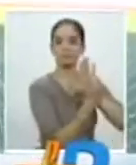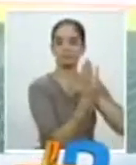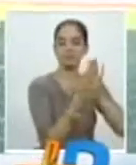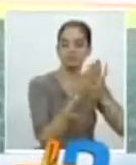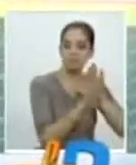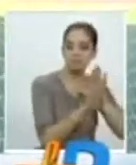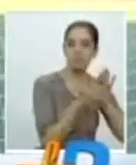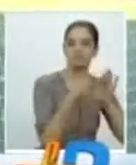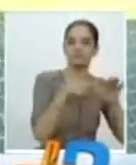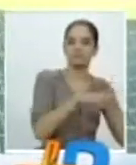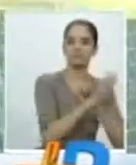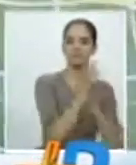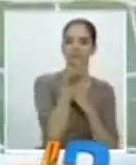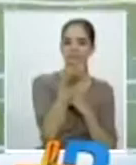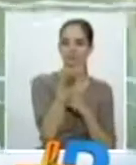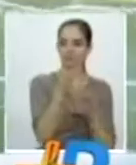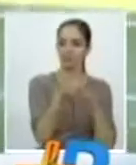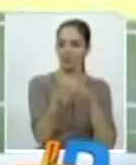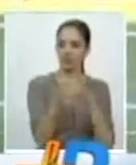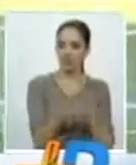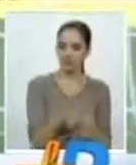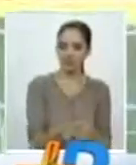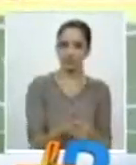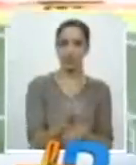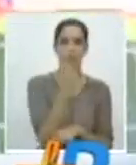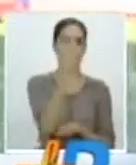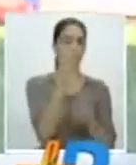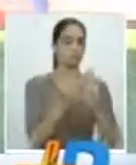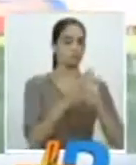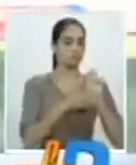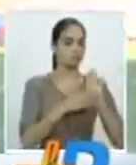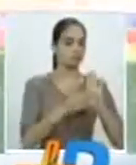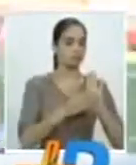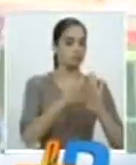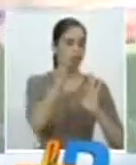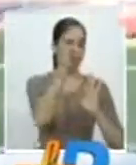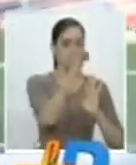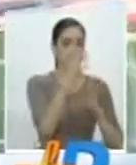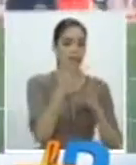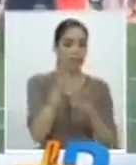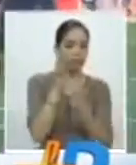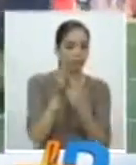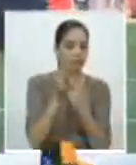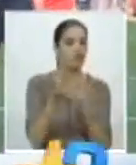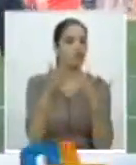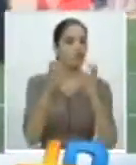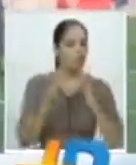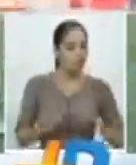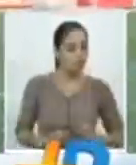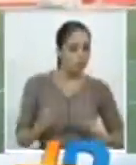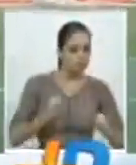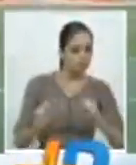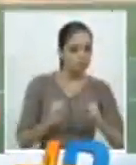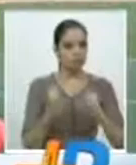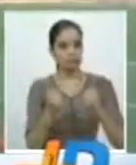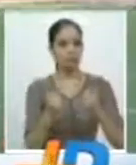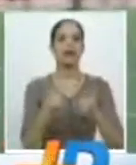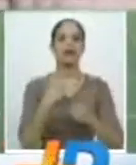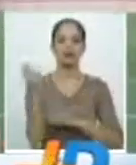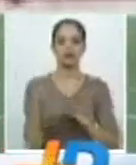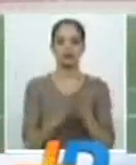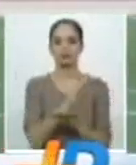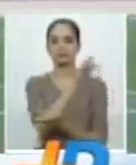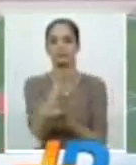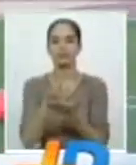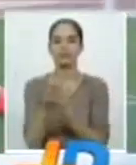exactamente lo que sucederá en las próximas fechas. La única garantía que ha buscado el Madrid es la de conocer su estado físico. Para eso visitó al fisioterapeuta